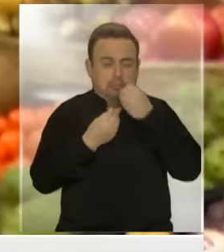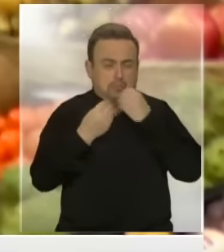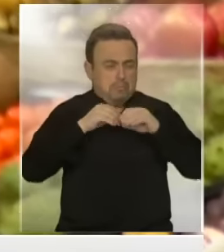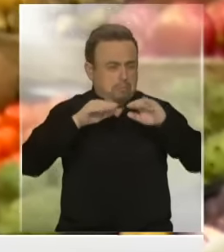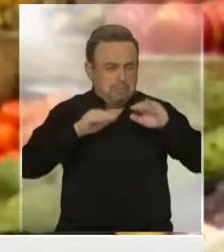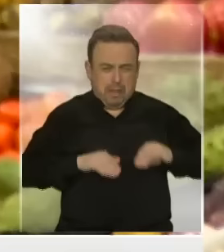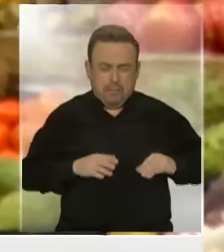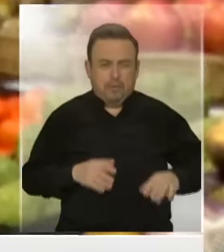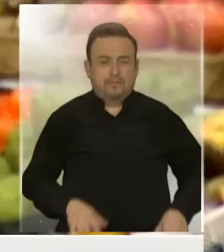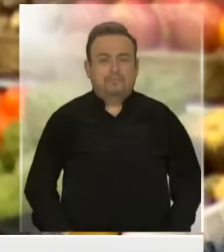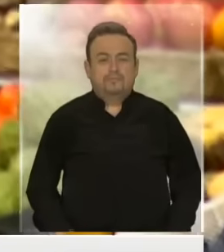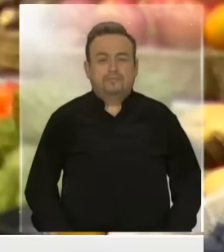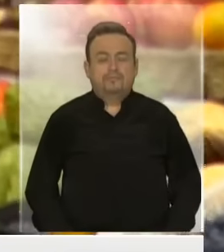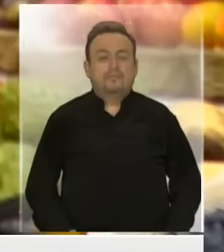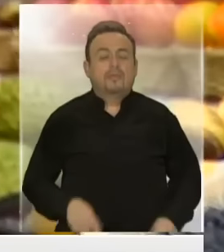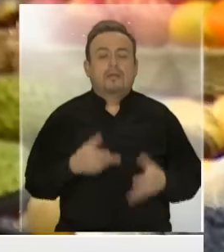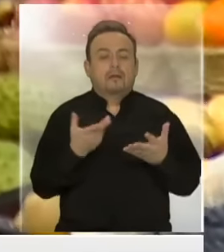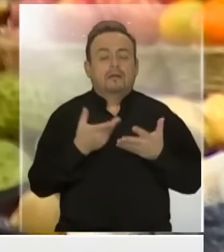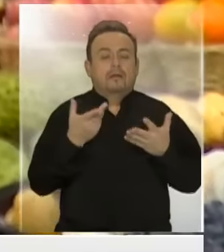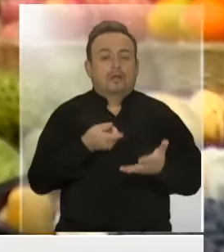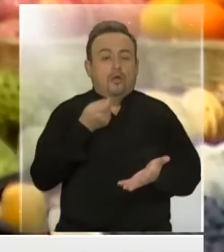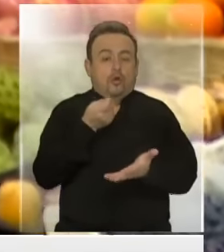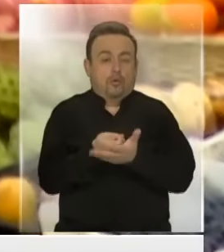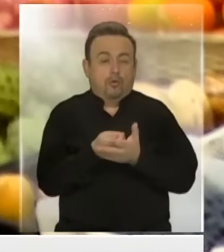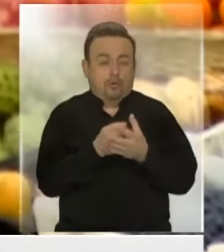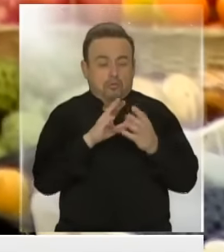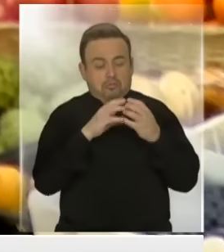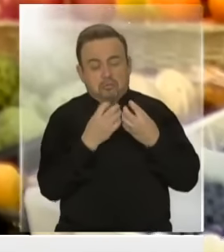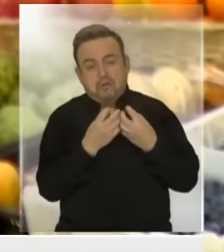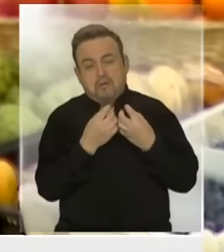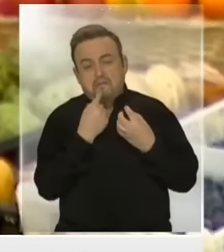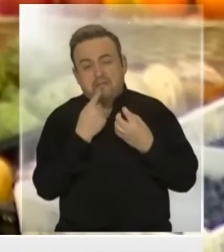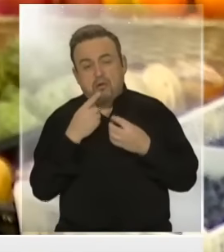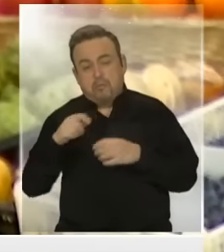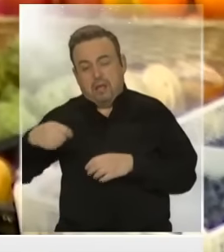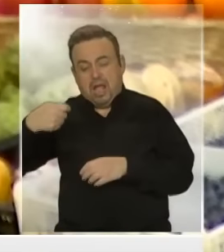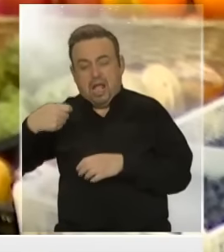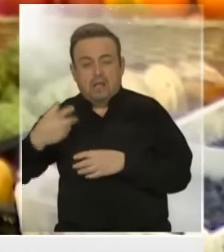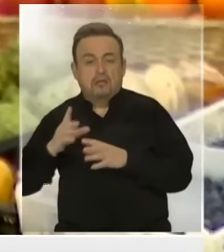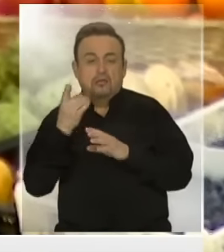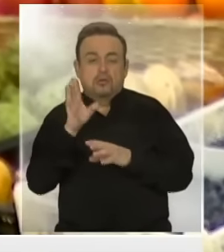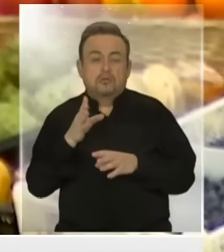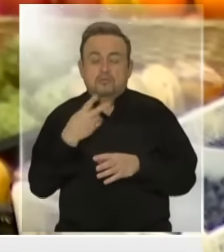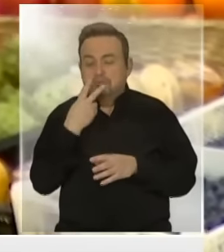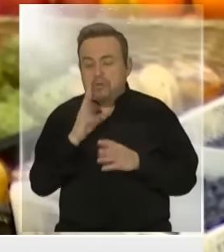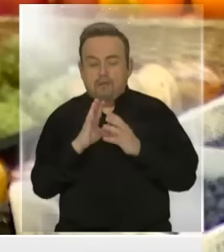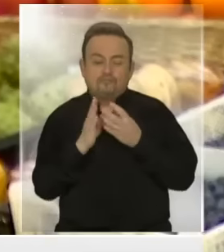nutricionalmente iguales. Por lo tanto, comprar algo estéticamente más caro es